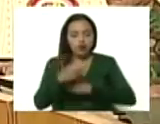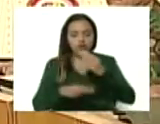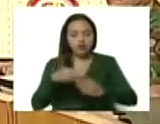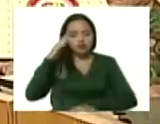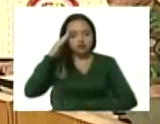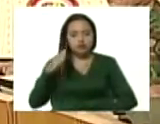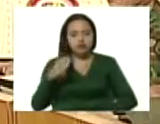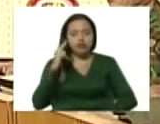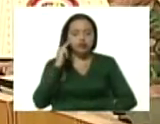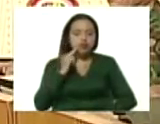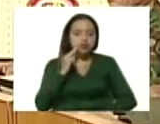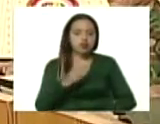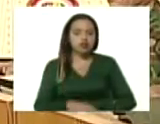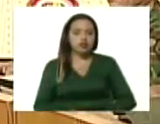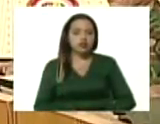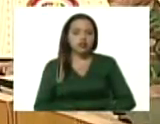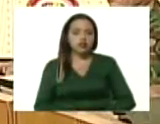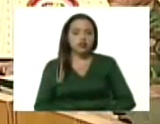Bolivariana.